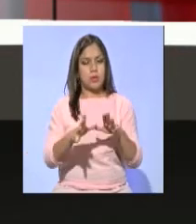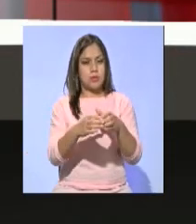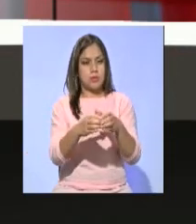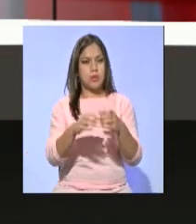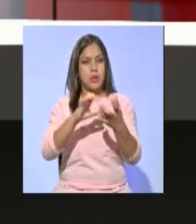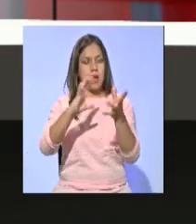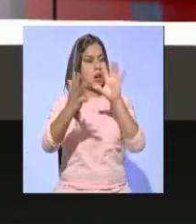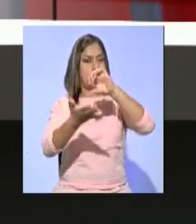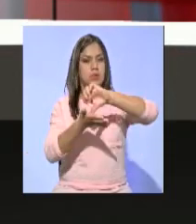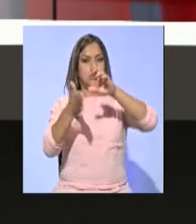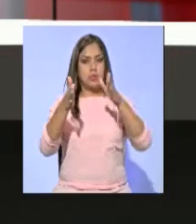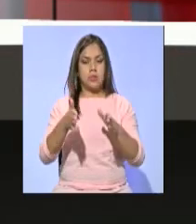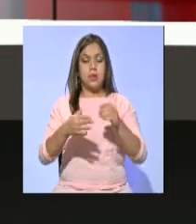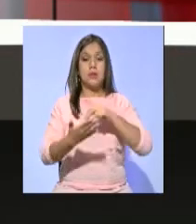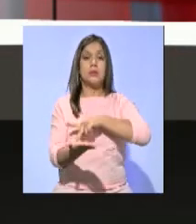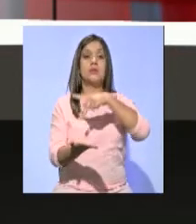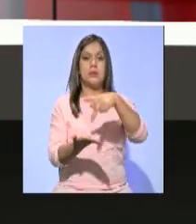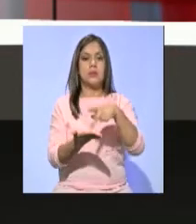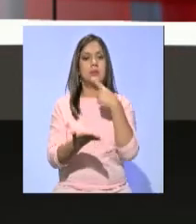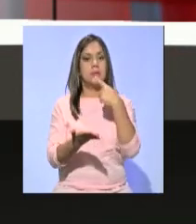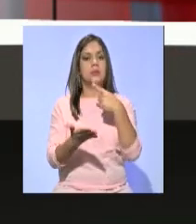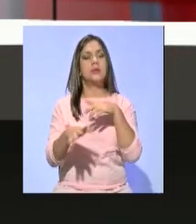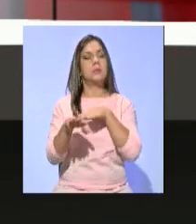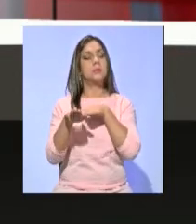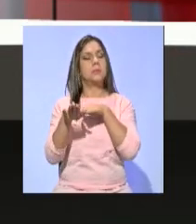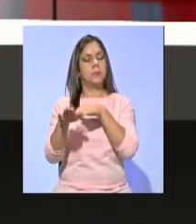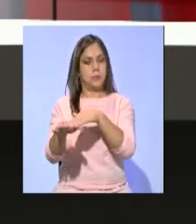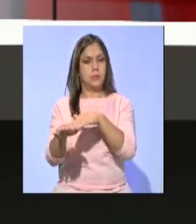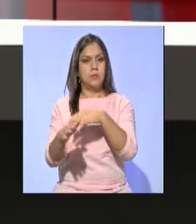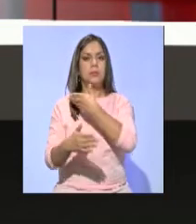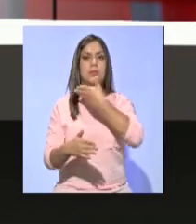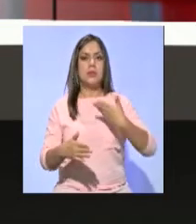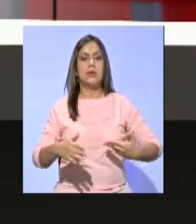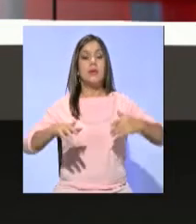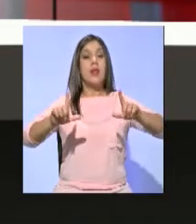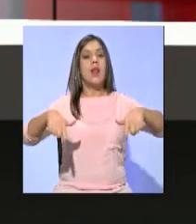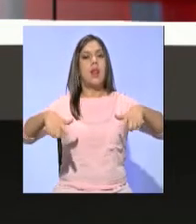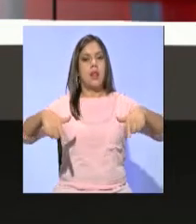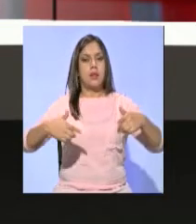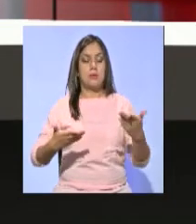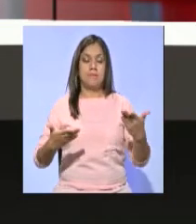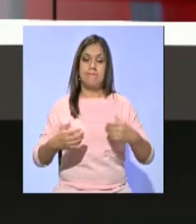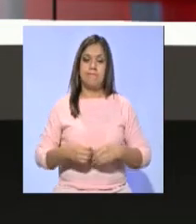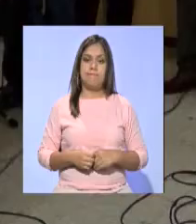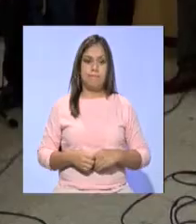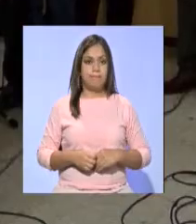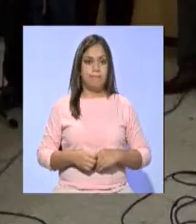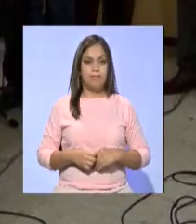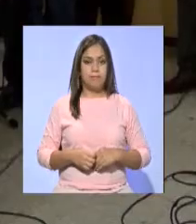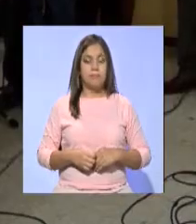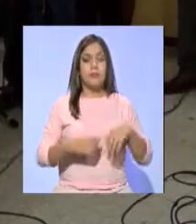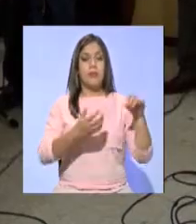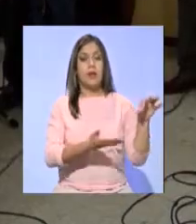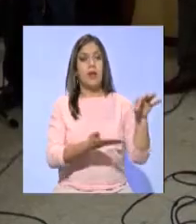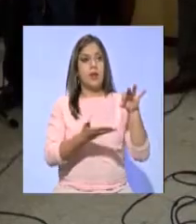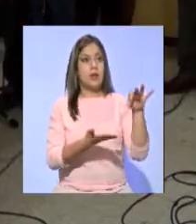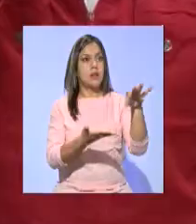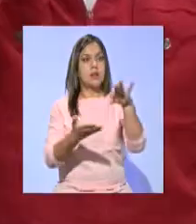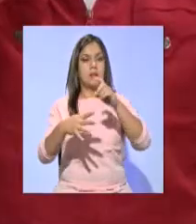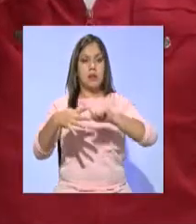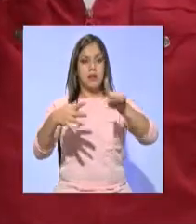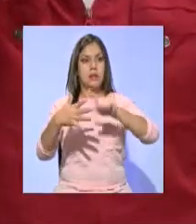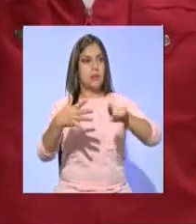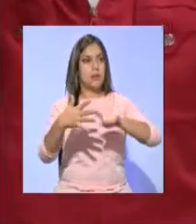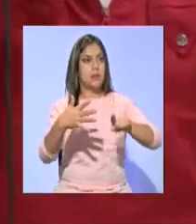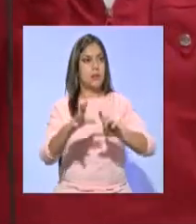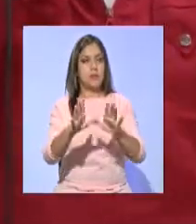Revolución Ciudadana de Pichincha manifestaron su respaldo al presidente Lenín Moreno. Son representantes de diversos comités